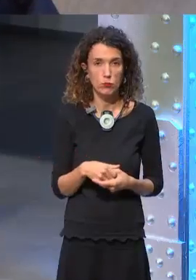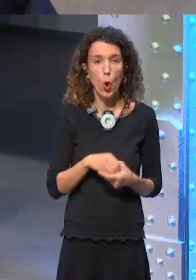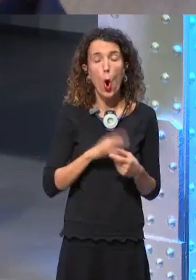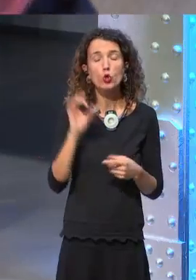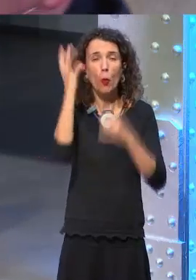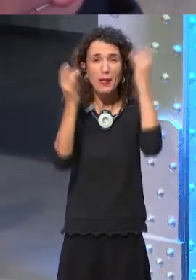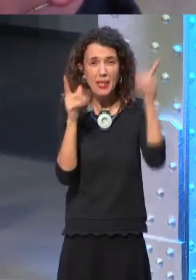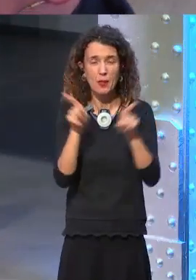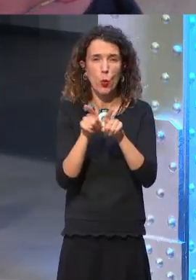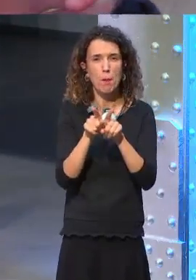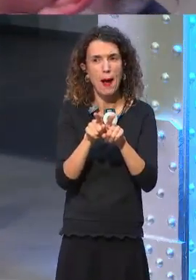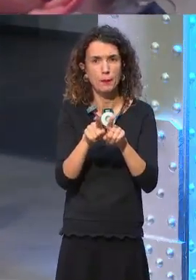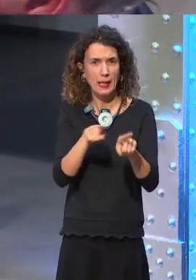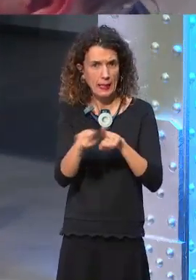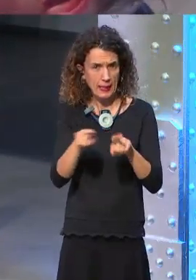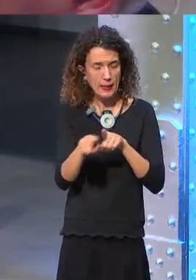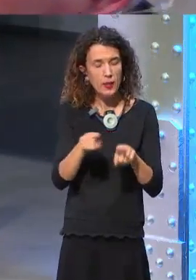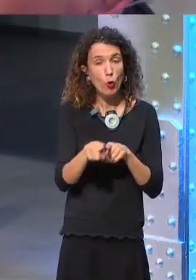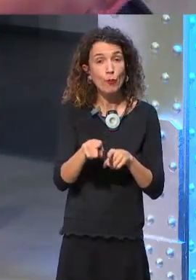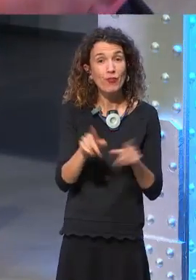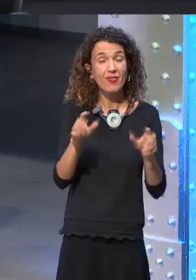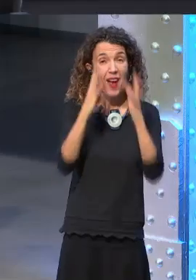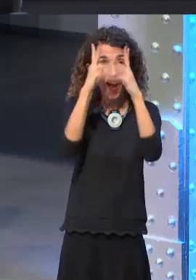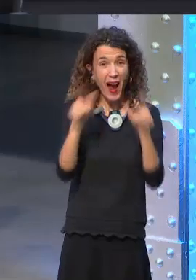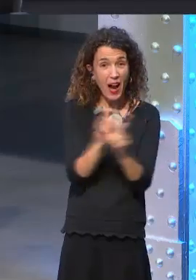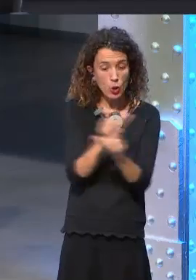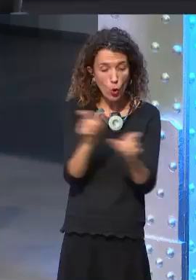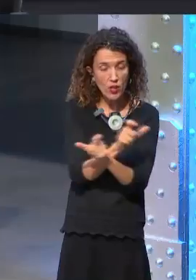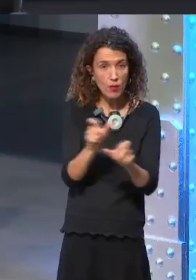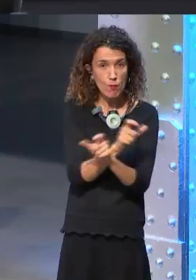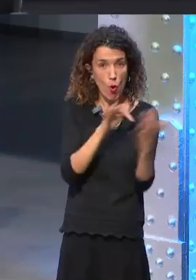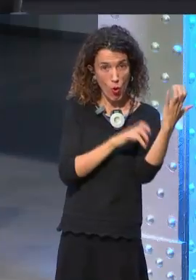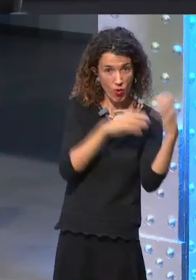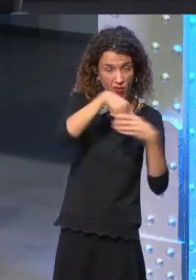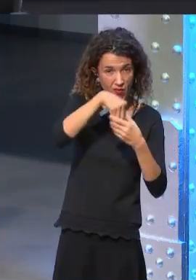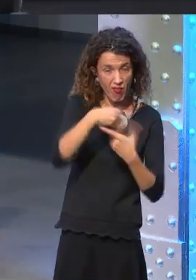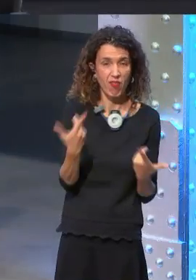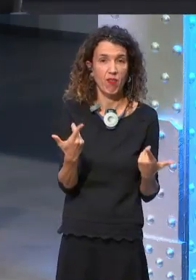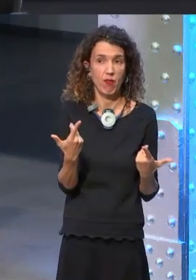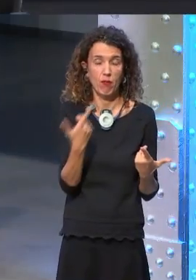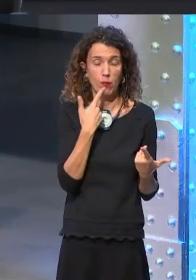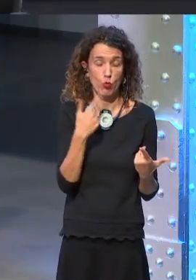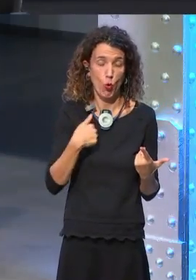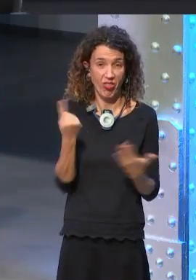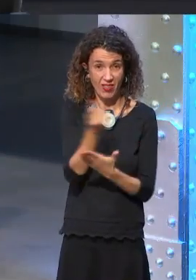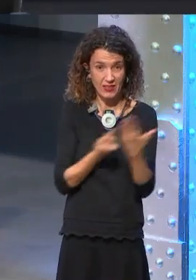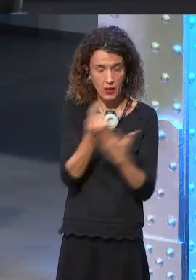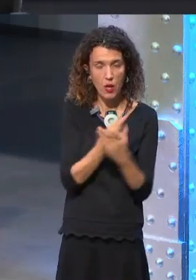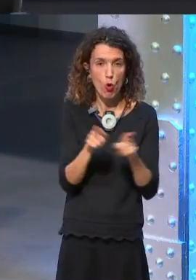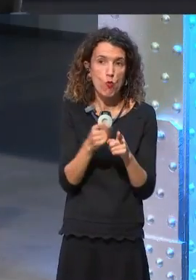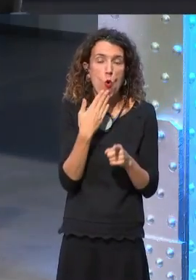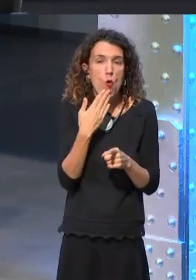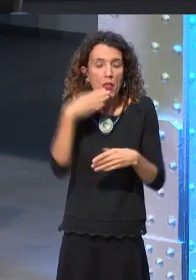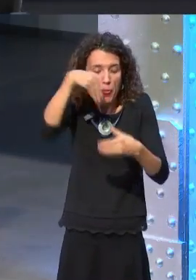otros pensamientos más críticos, estos algoritmos con los que se interactúa como diseñador son una caja